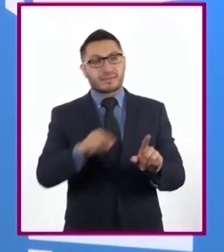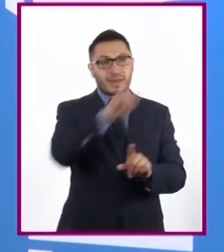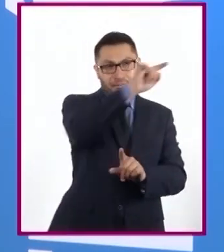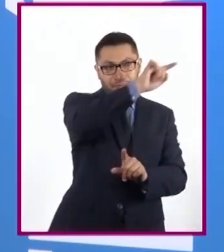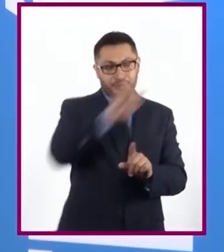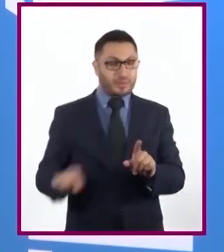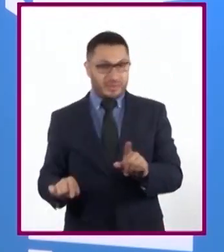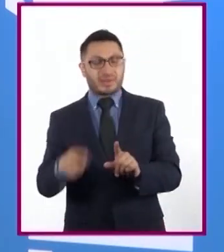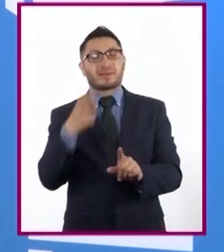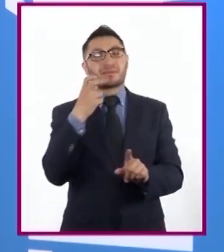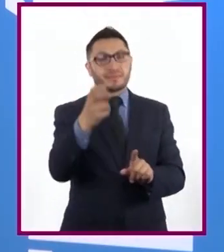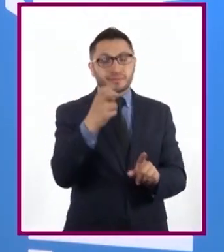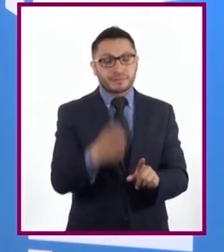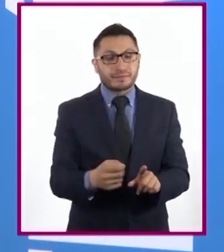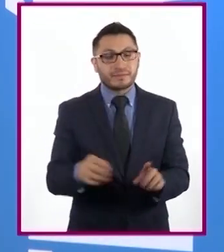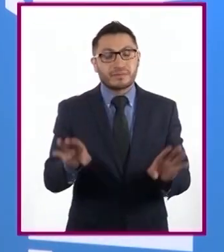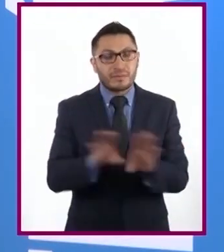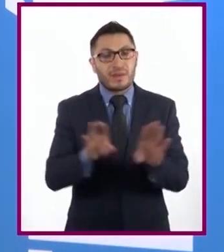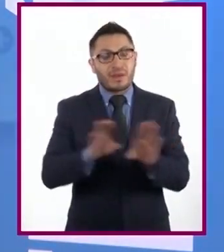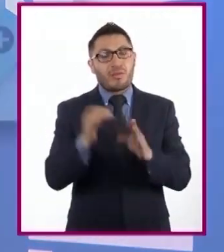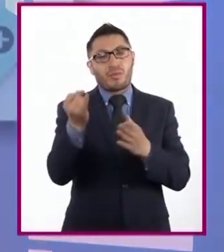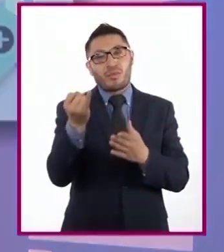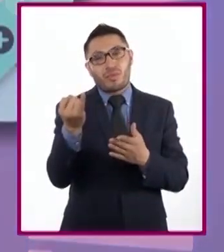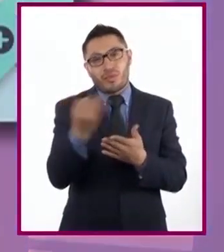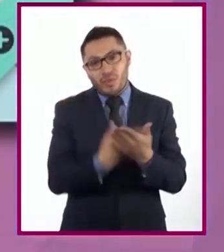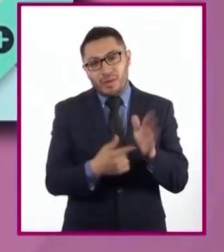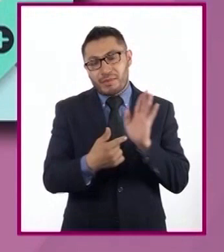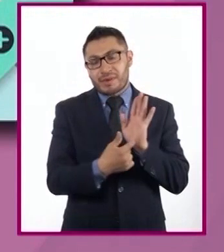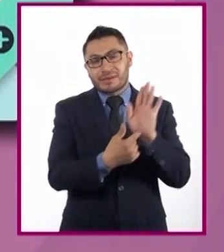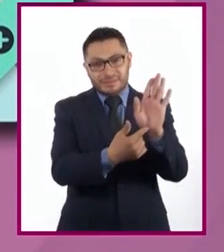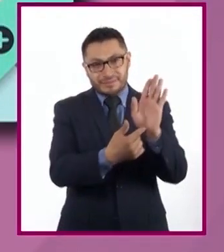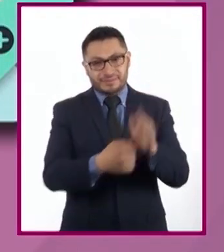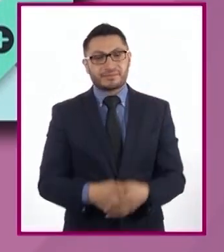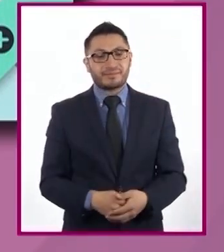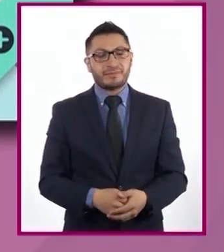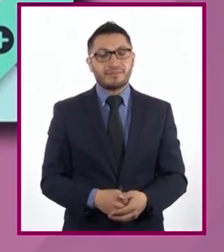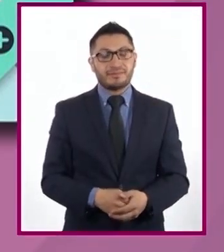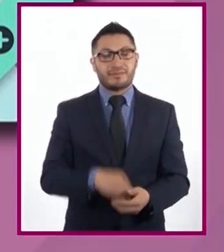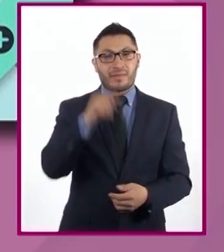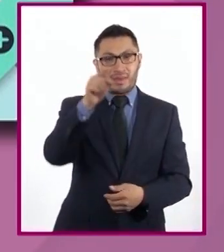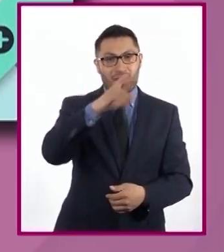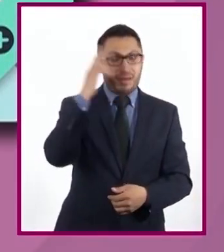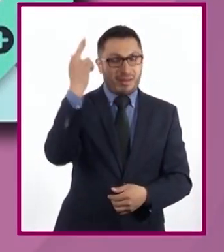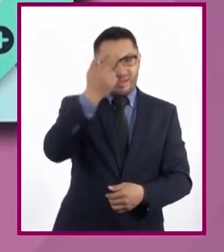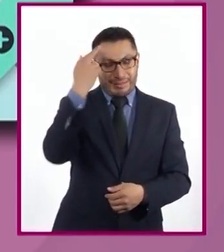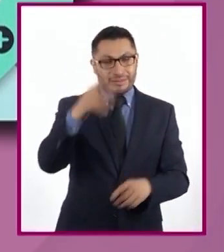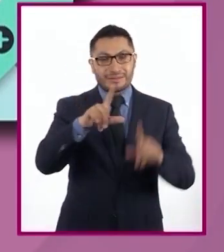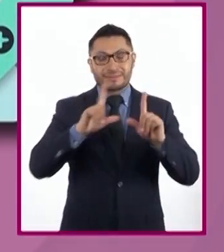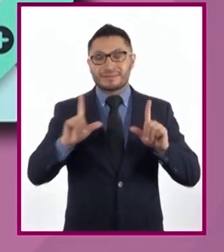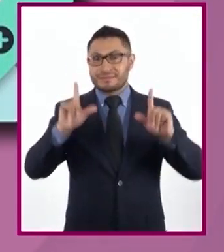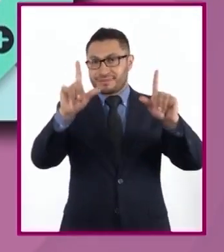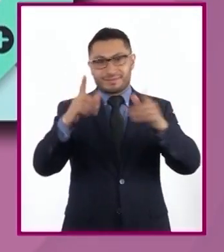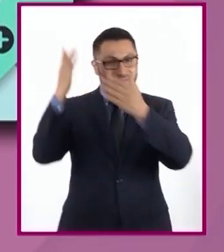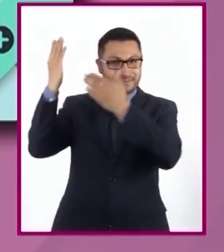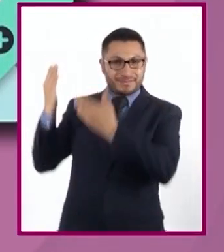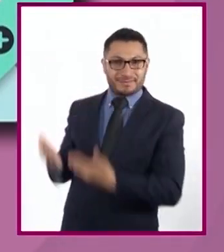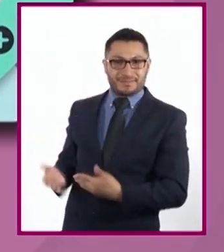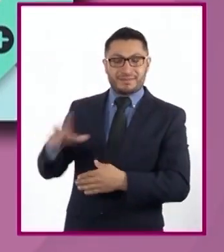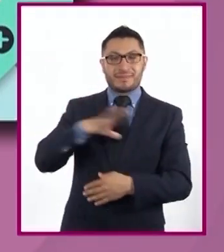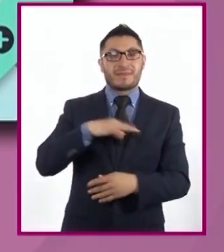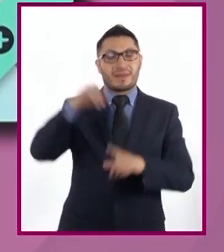algún punto, como los de la imagen que acabamos de observar. Tomen como guía esta imagen. Coloquen